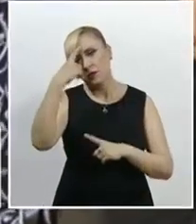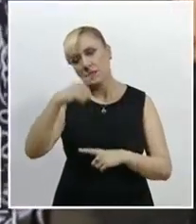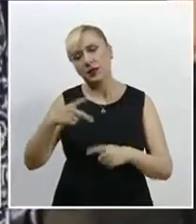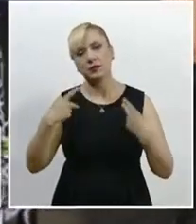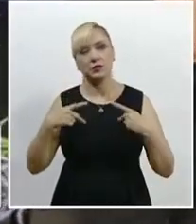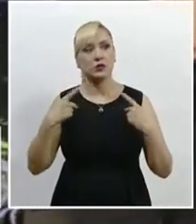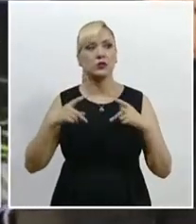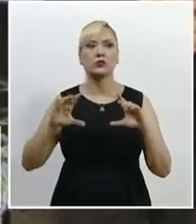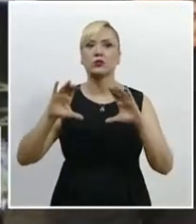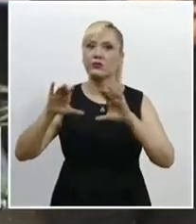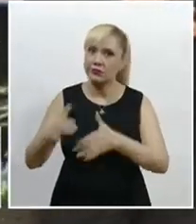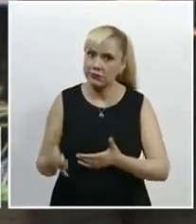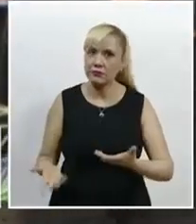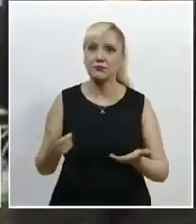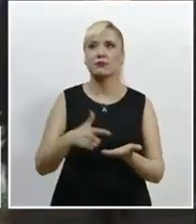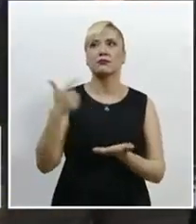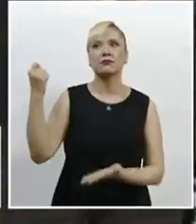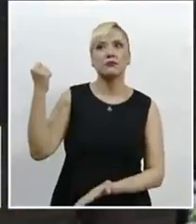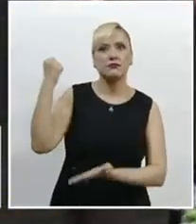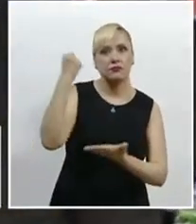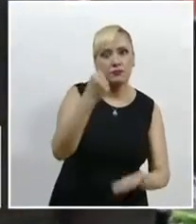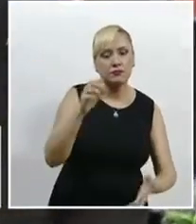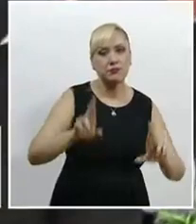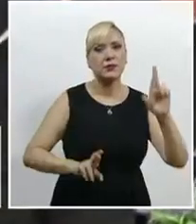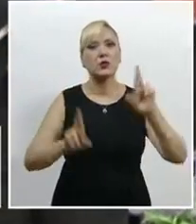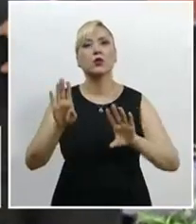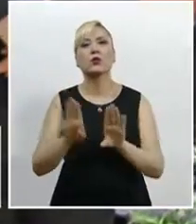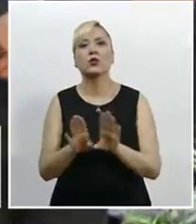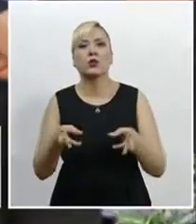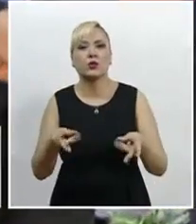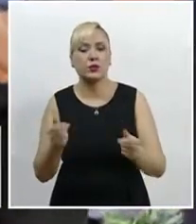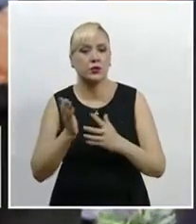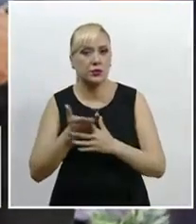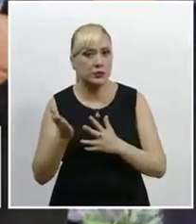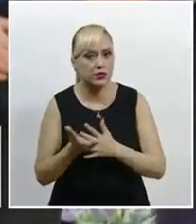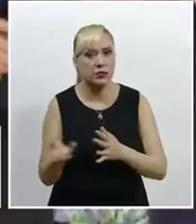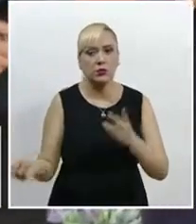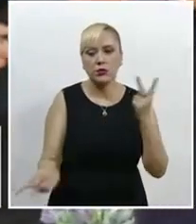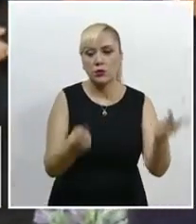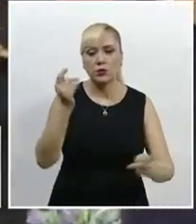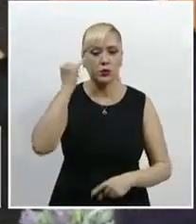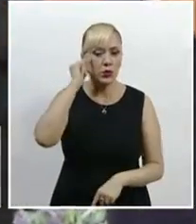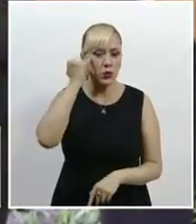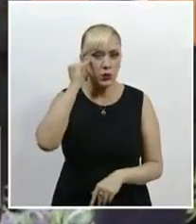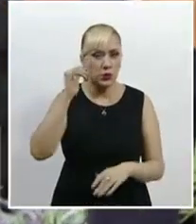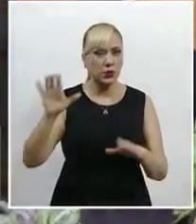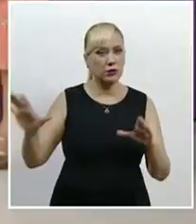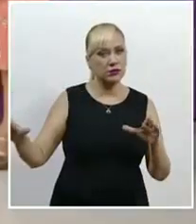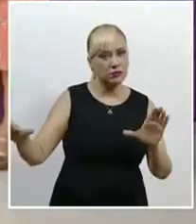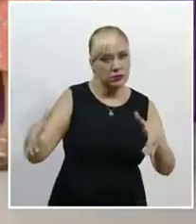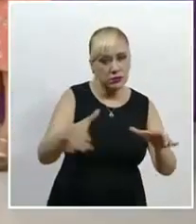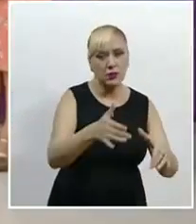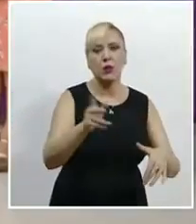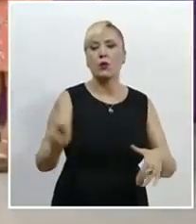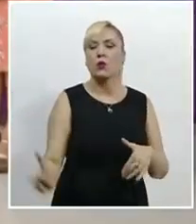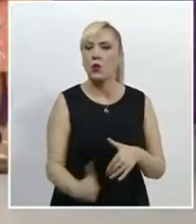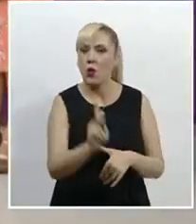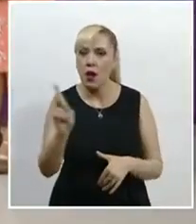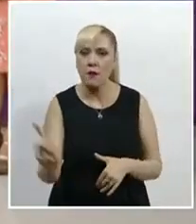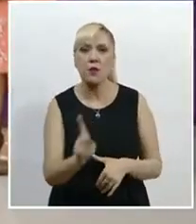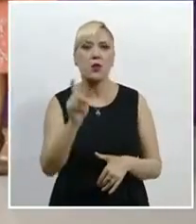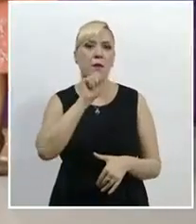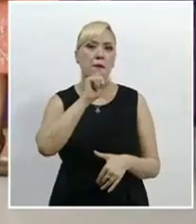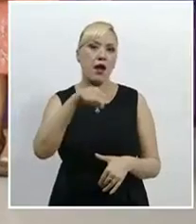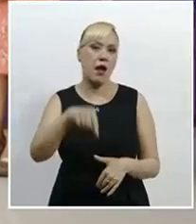comunitaria, la consulta de presupuesto participativo y el protocolo de consulta a pueblos y barrios originarios y comunidades indígenas